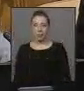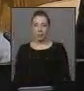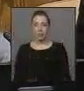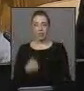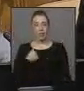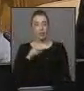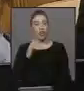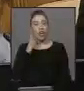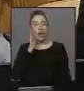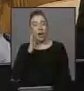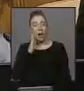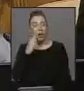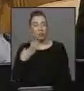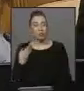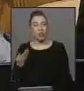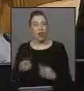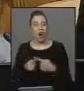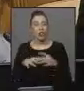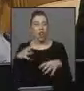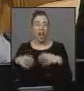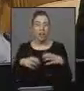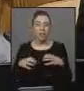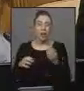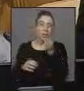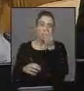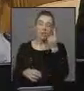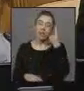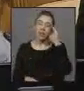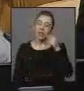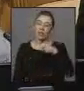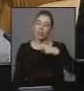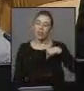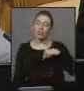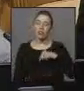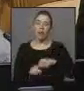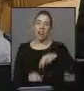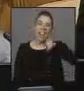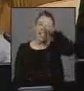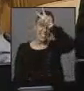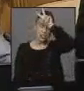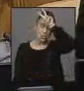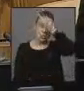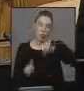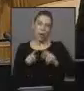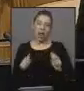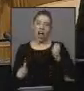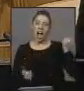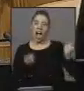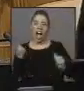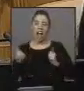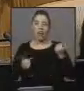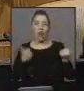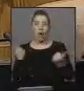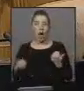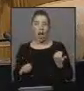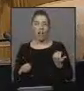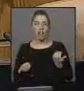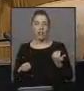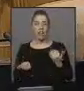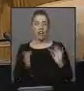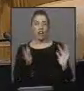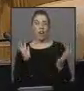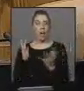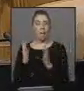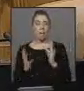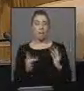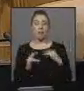sido generosos con otras especies, al menos hemos sido estúpidamente arrogantes con el entorno que nos rodea, sin